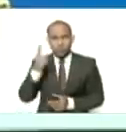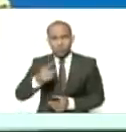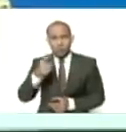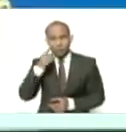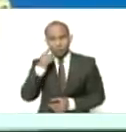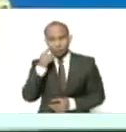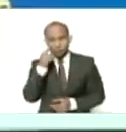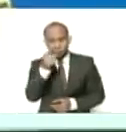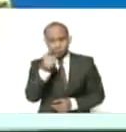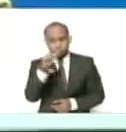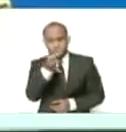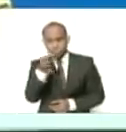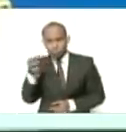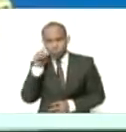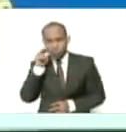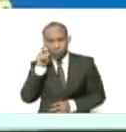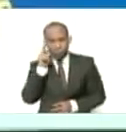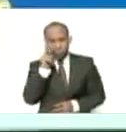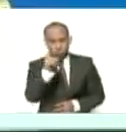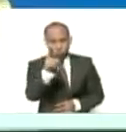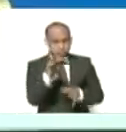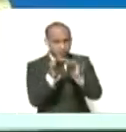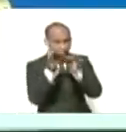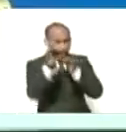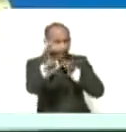láser, más allá de lo que se ve.